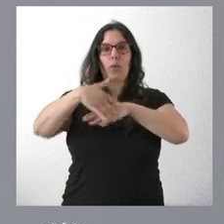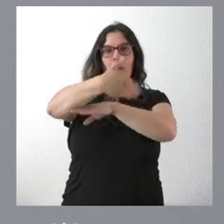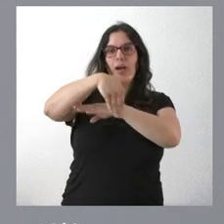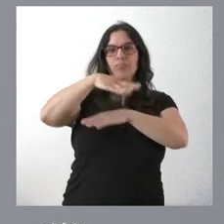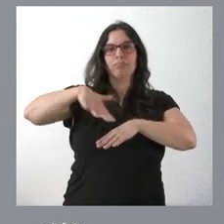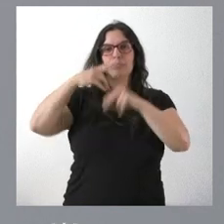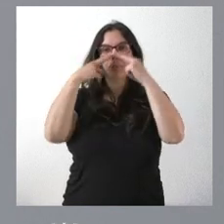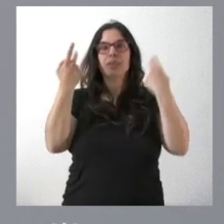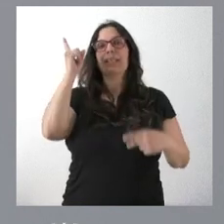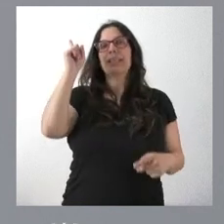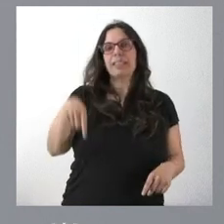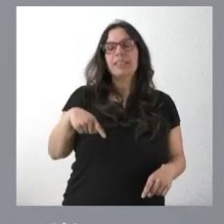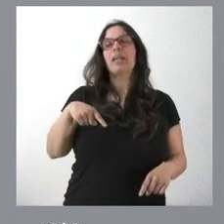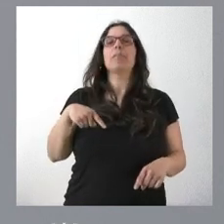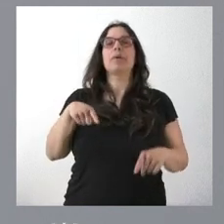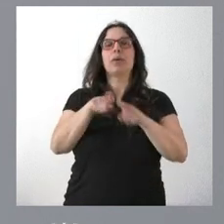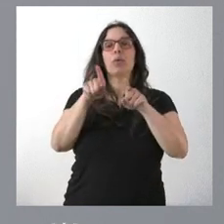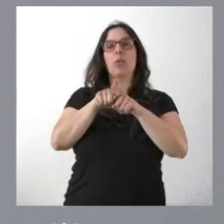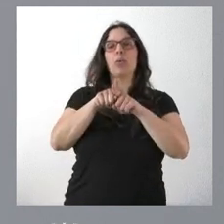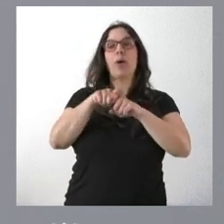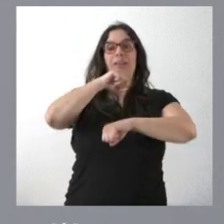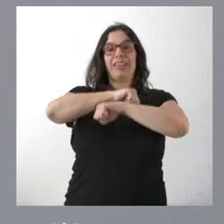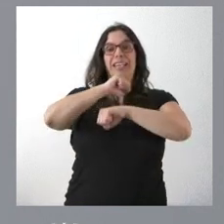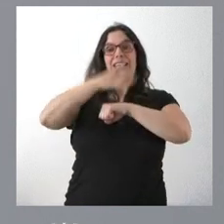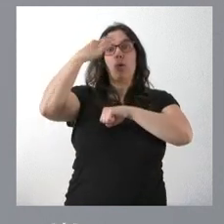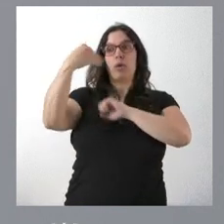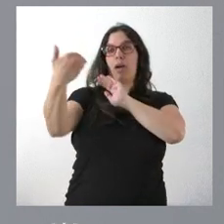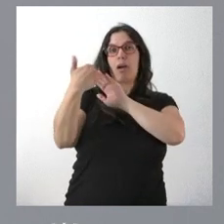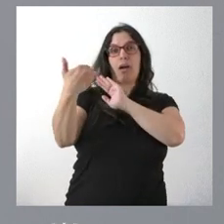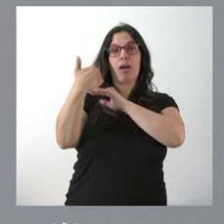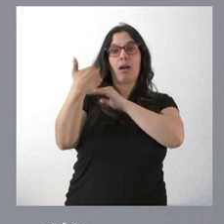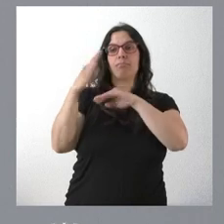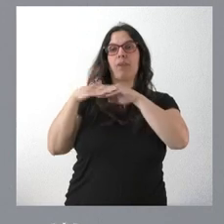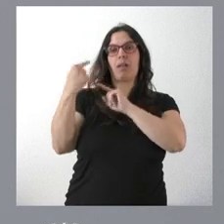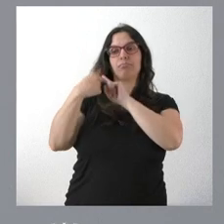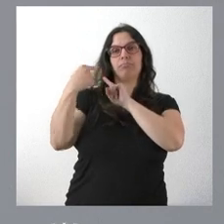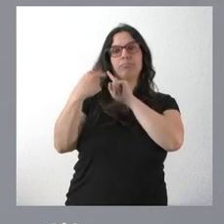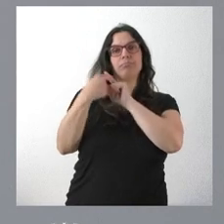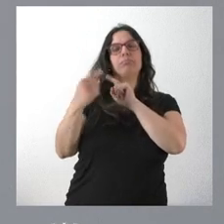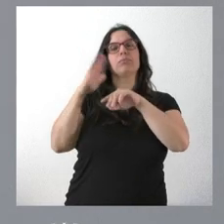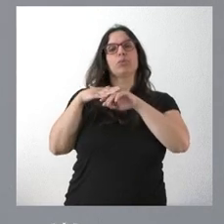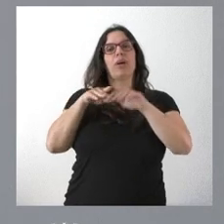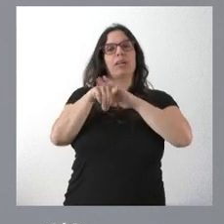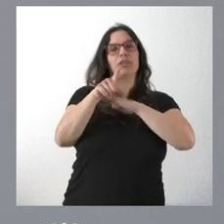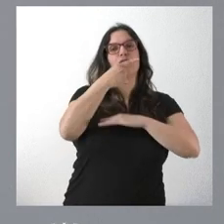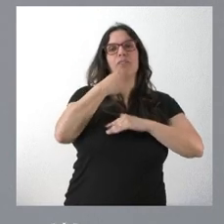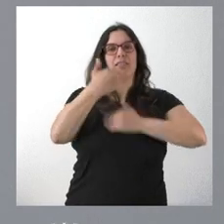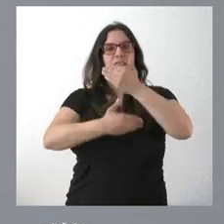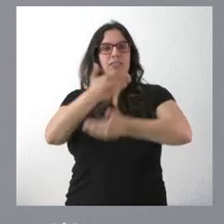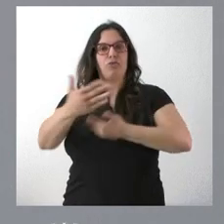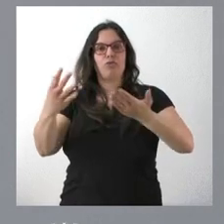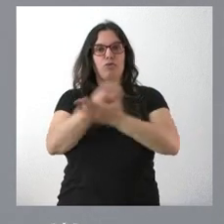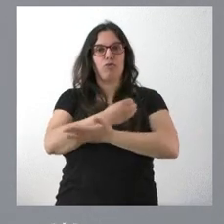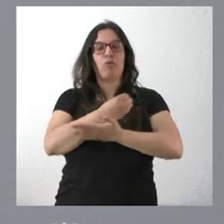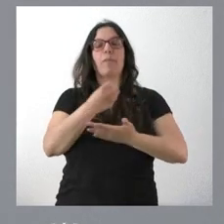servicios de oficina de rehabilitación tipo ventanilla única que facilite la gestión y el desarrollo de las actuaciones programadas. Tienen ustedes el